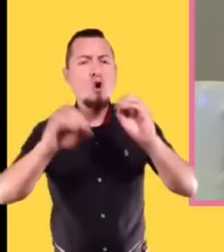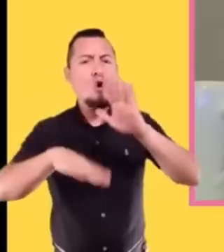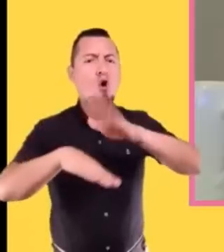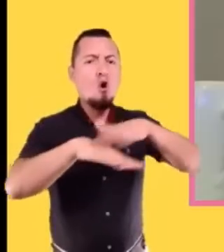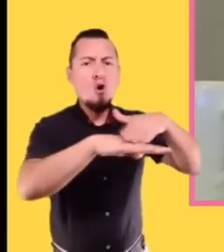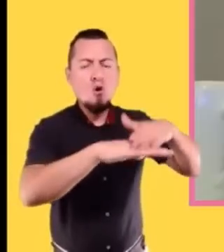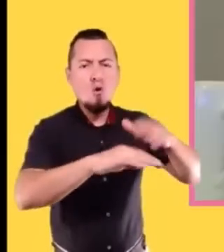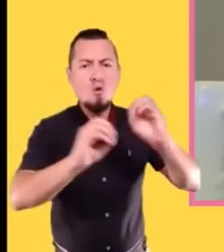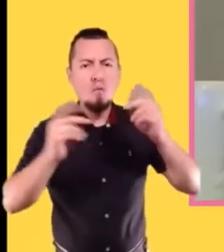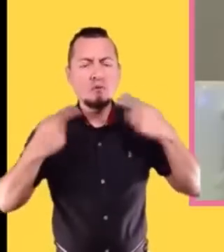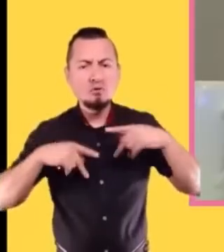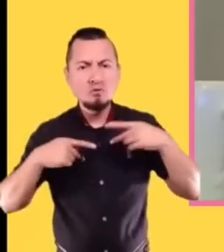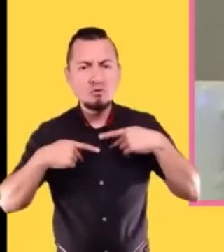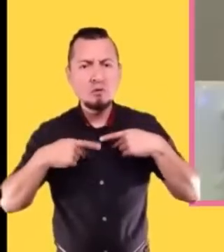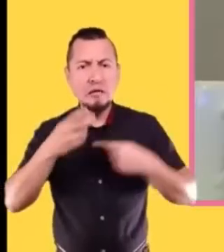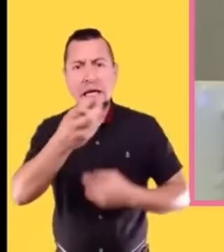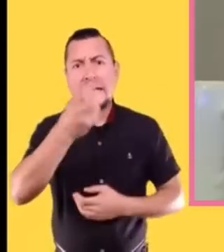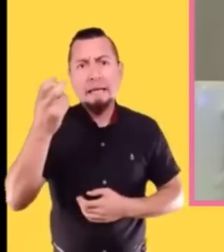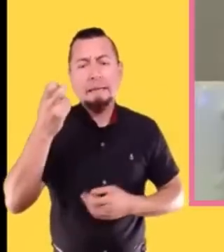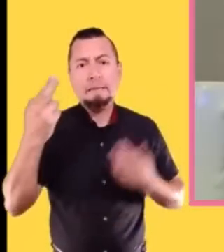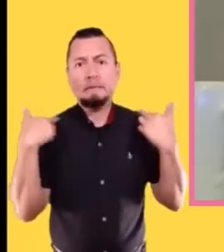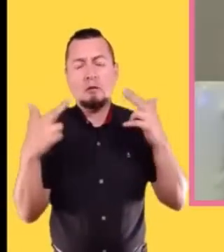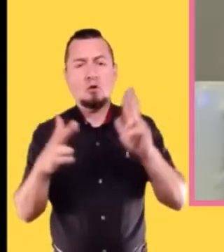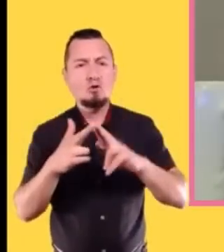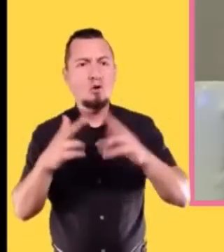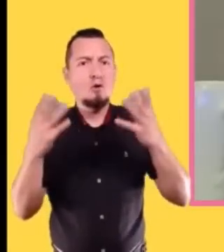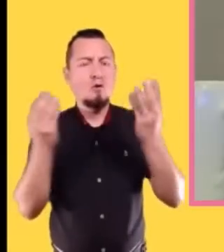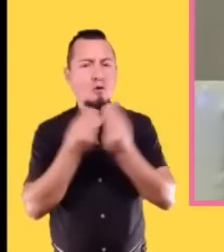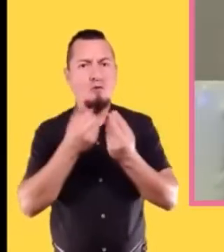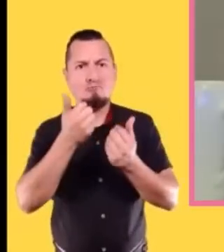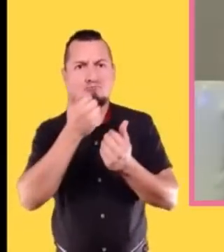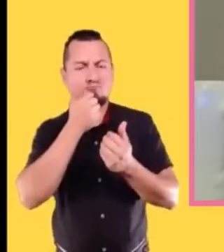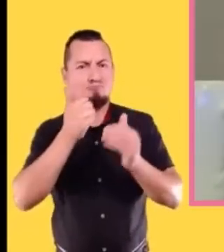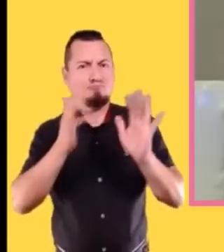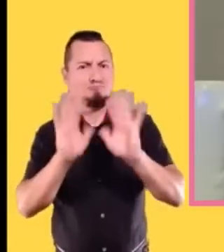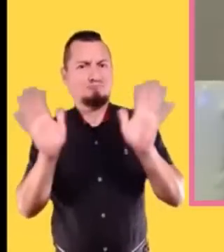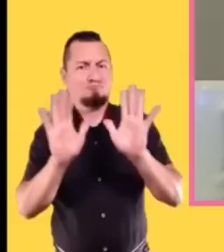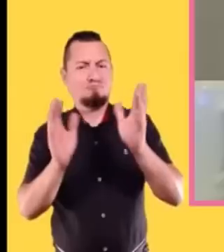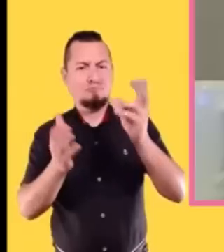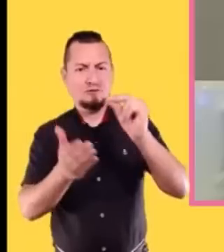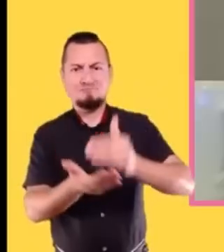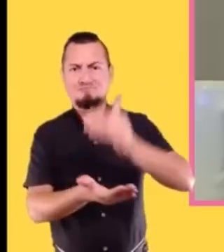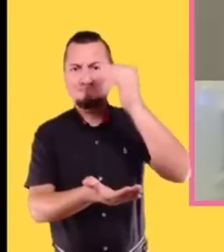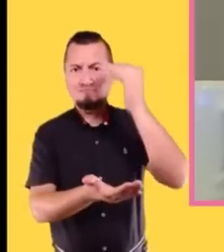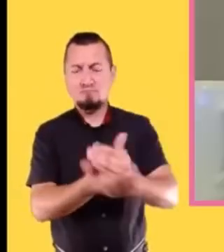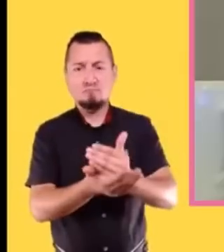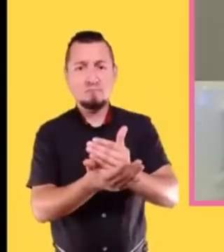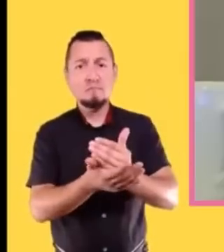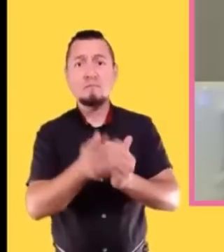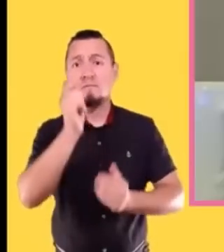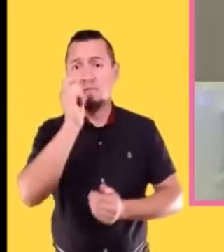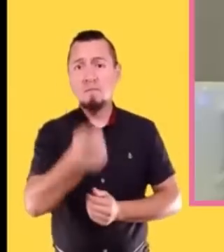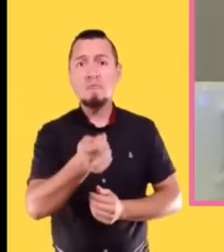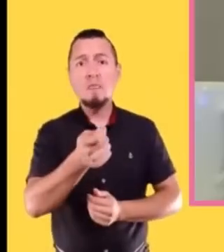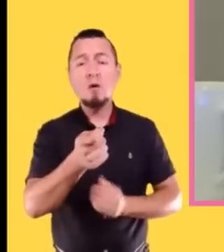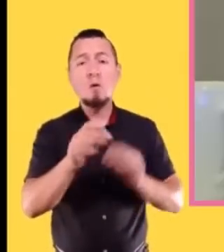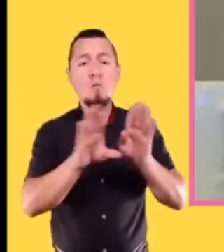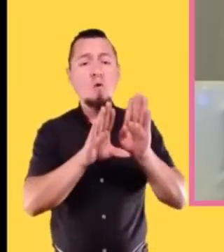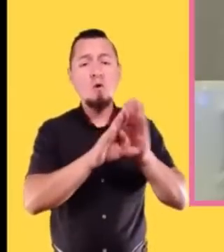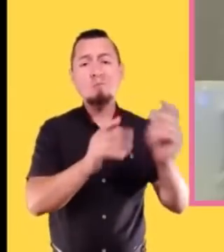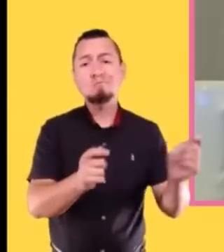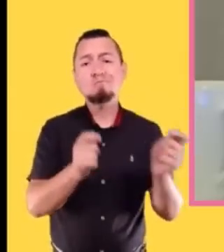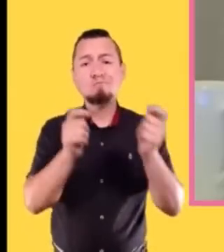ahí, precisamente de los programas, se desprenden los libros de texto como una herramienta